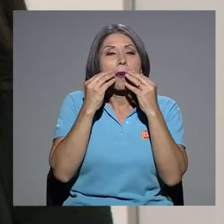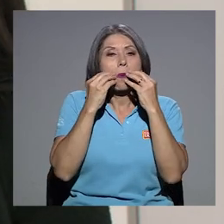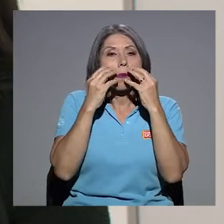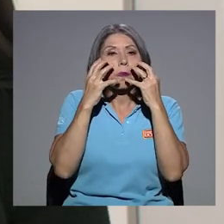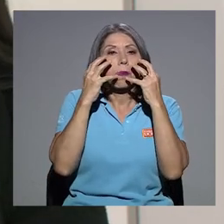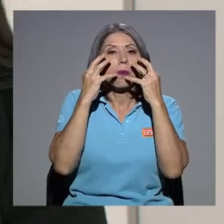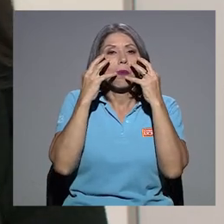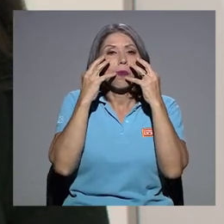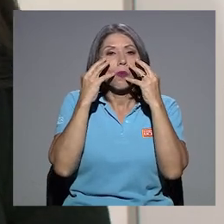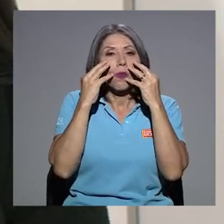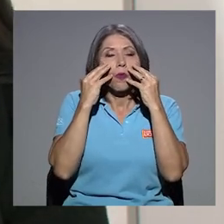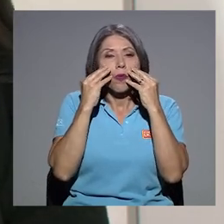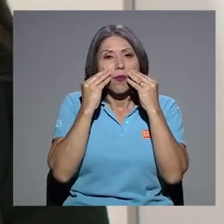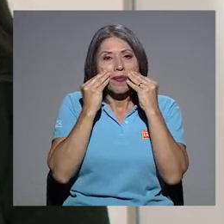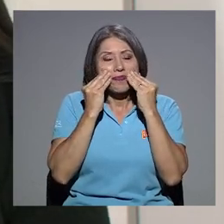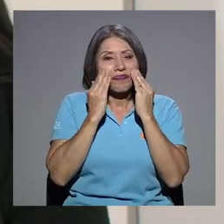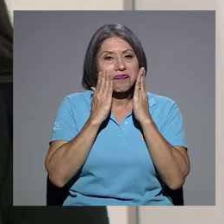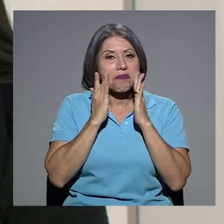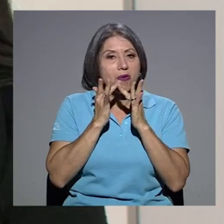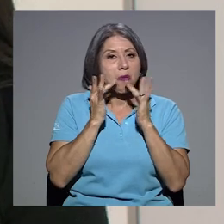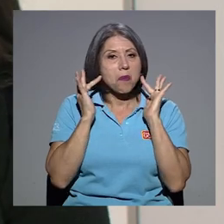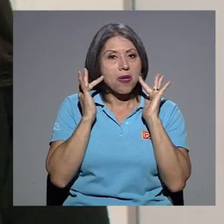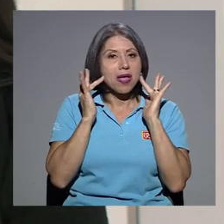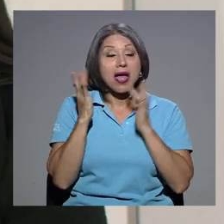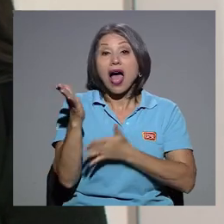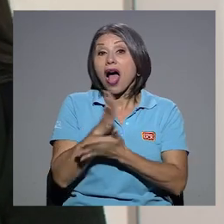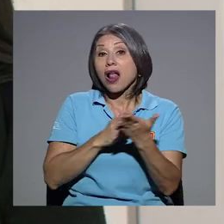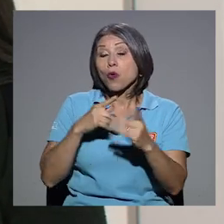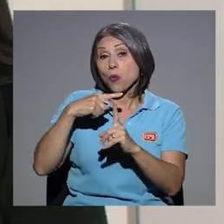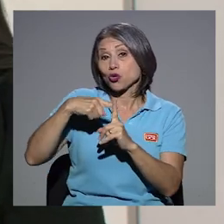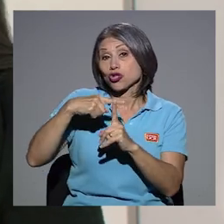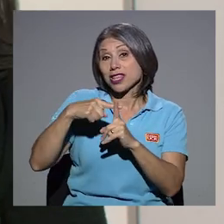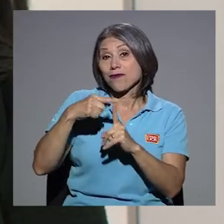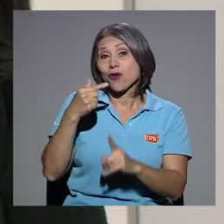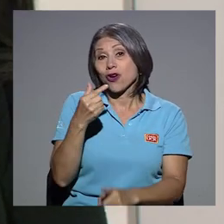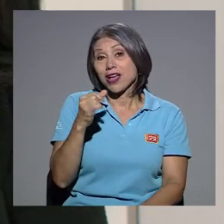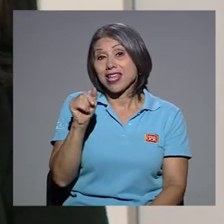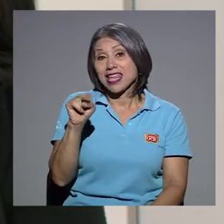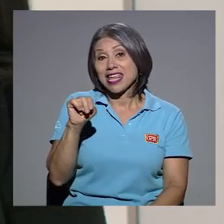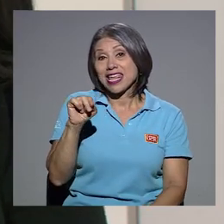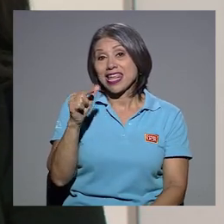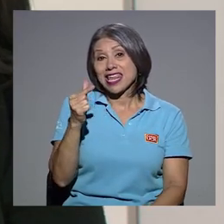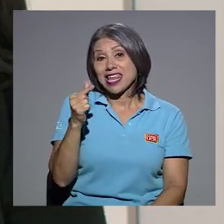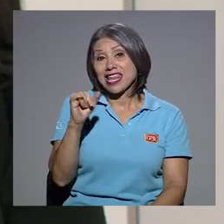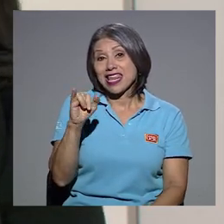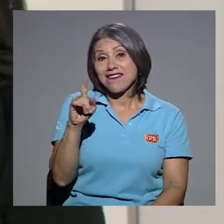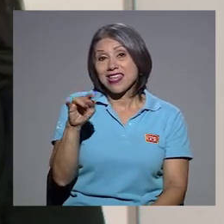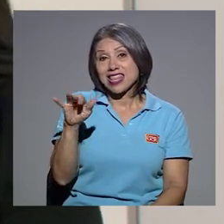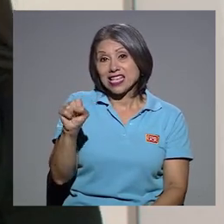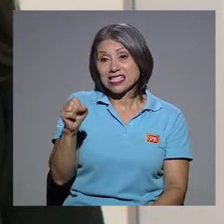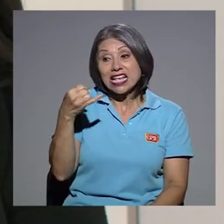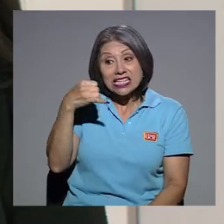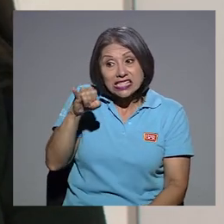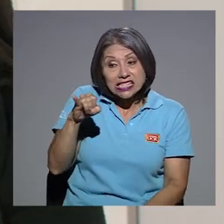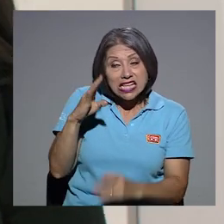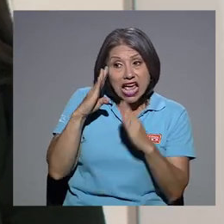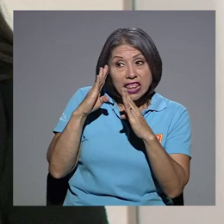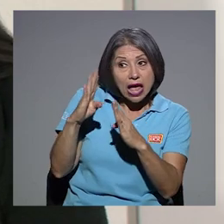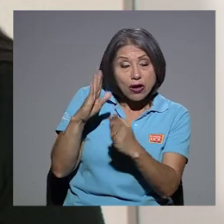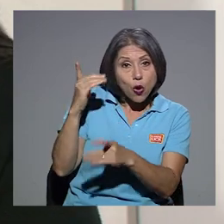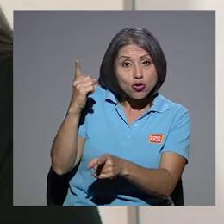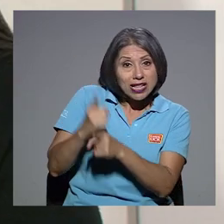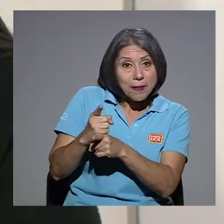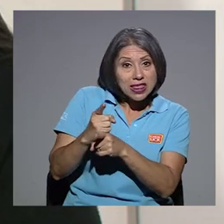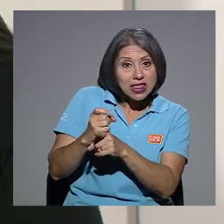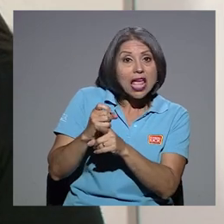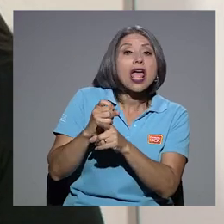inflamatorio revierta, que esa es en realidad algo muy positivo que tiene la gingivitis. Si uno la trata correctamente, revierte sin